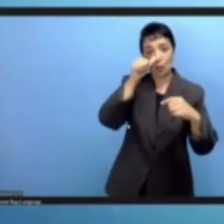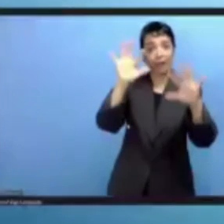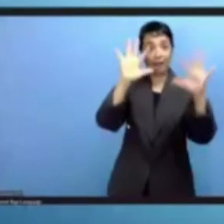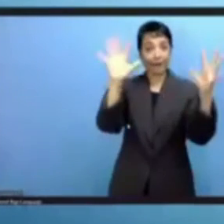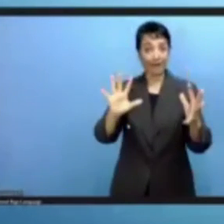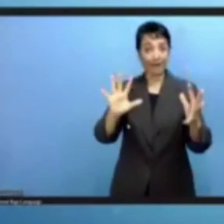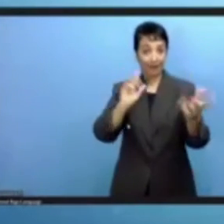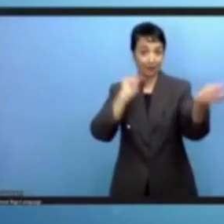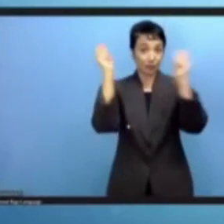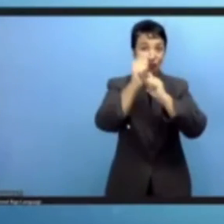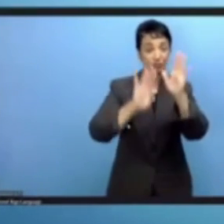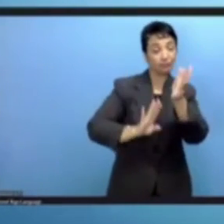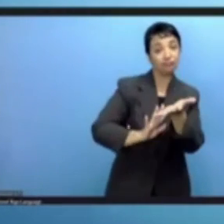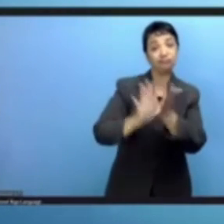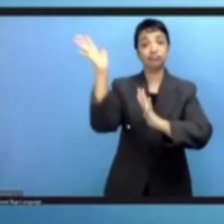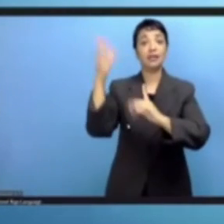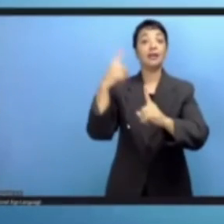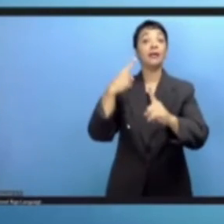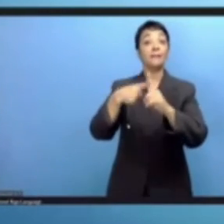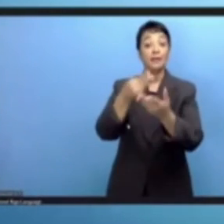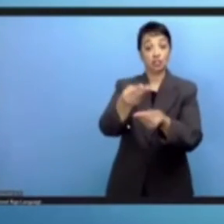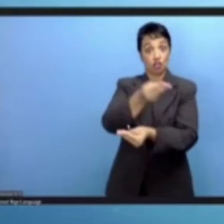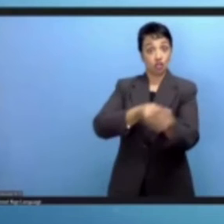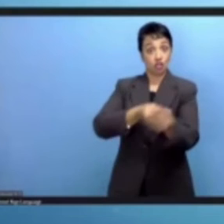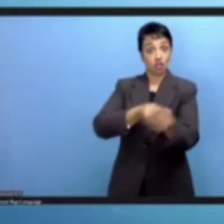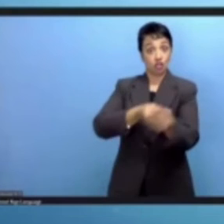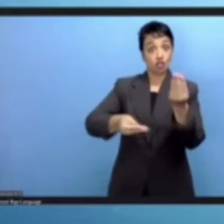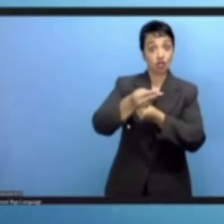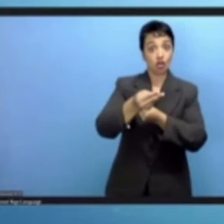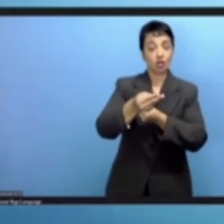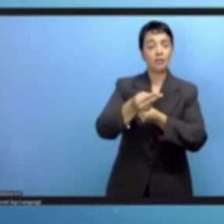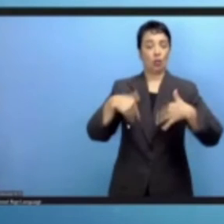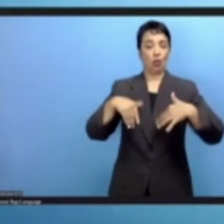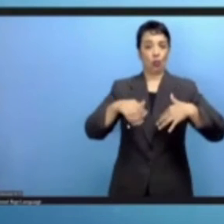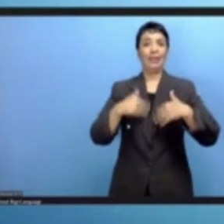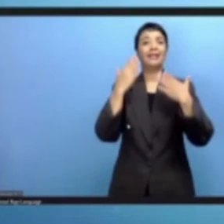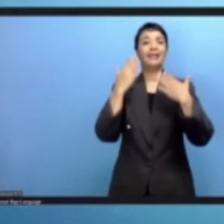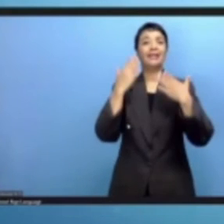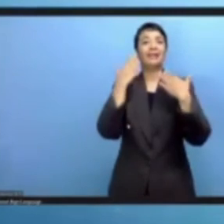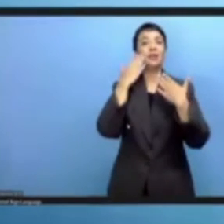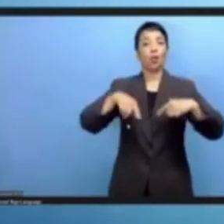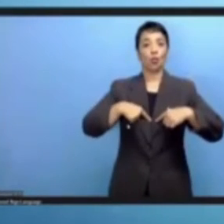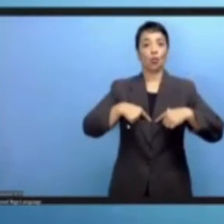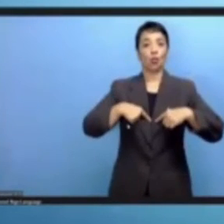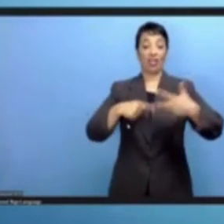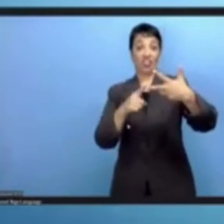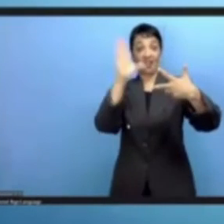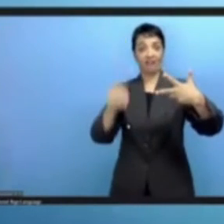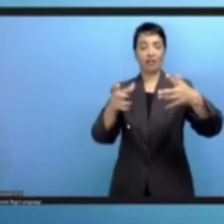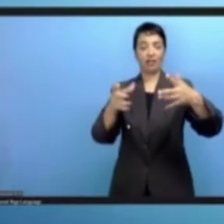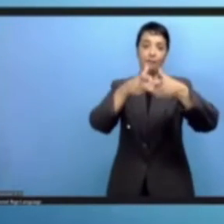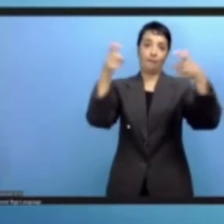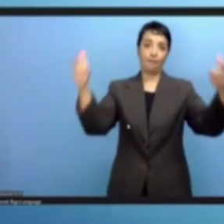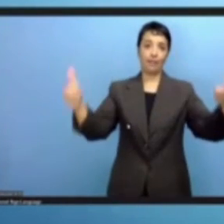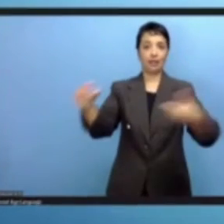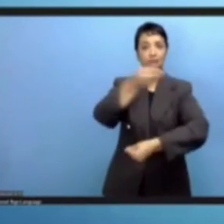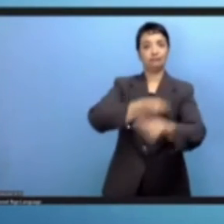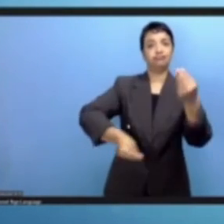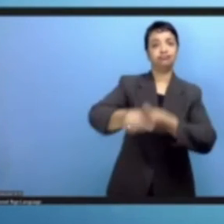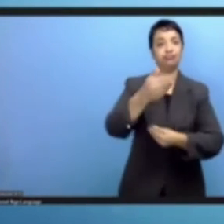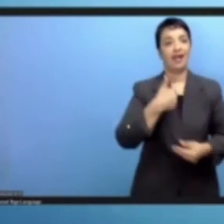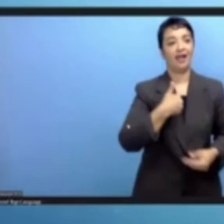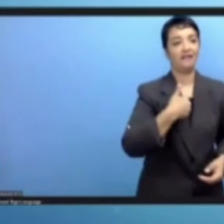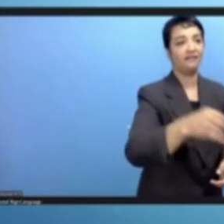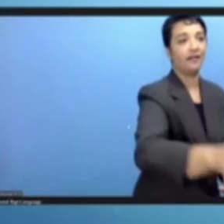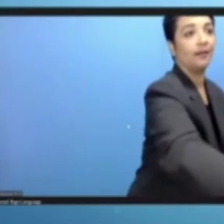hay el conflicto debido al cambio climático las vulnerabilidades nuestra economía